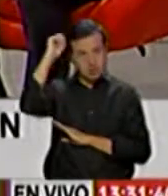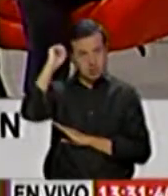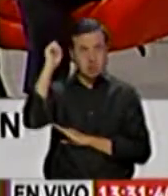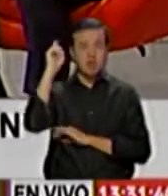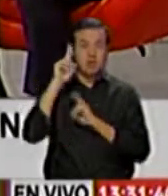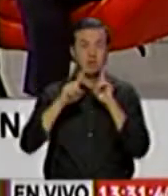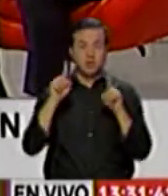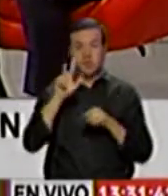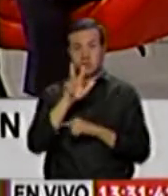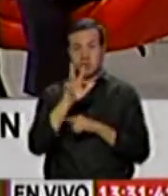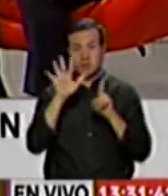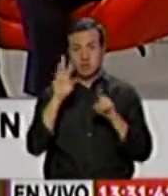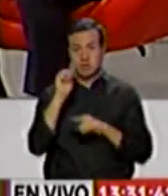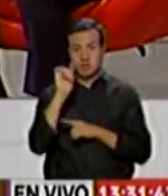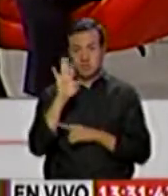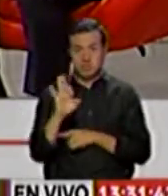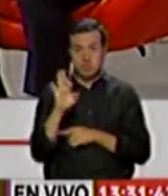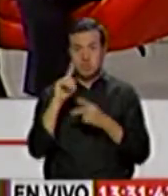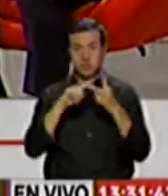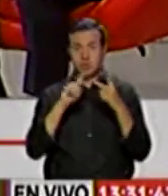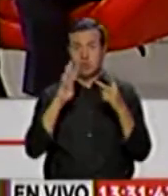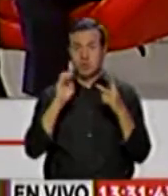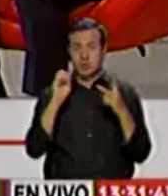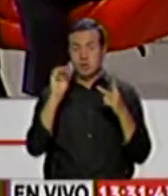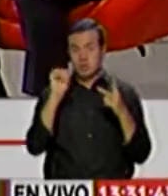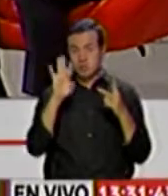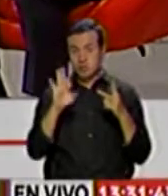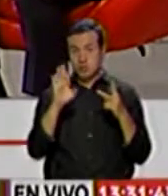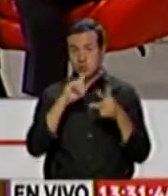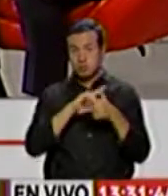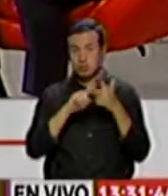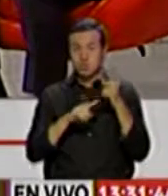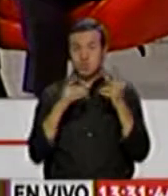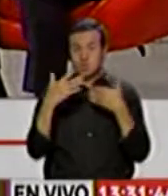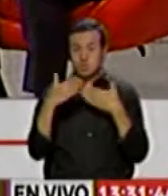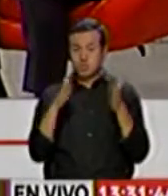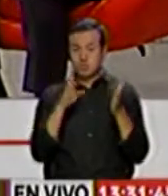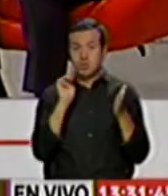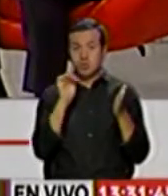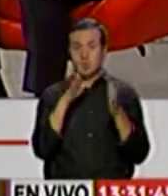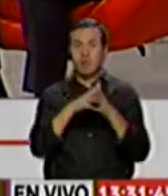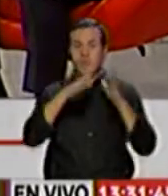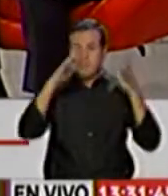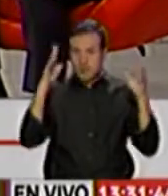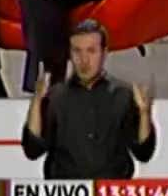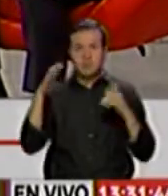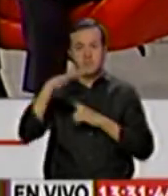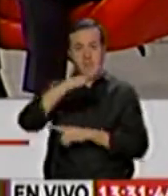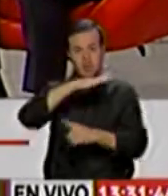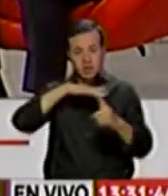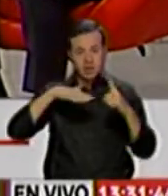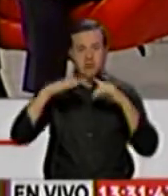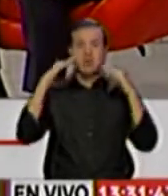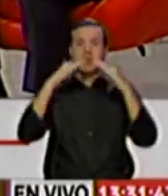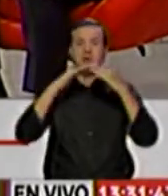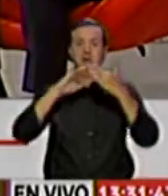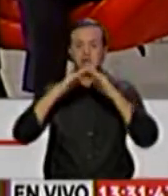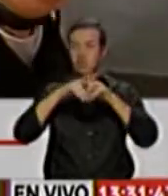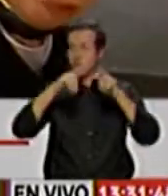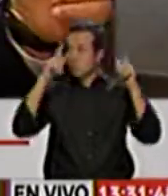de 36 metros y de 40 metros. Esto tiene 50 metros. Construimos parques, construimos casa